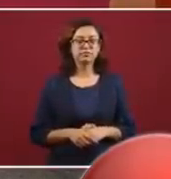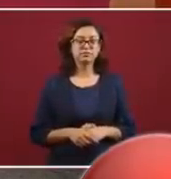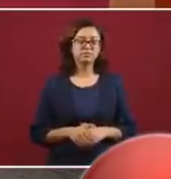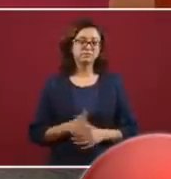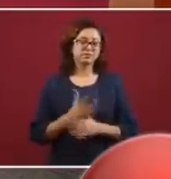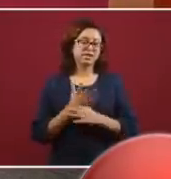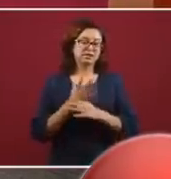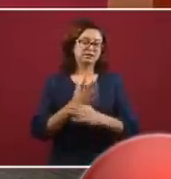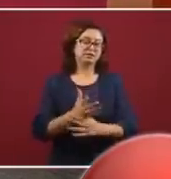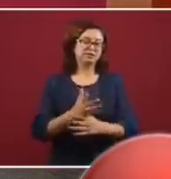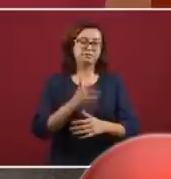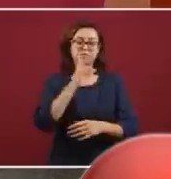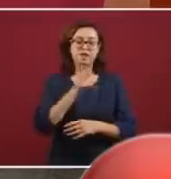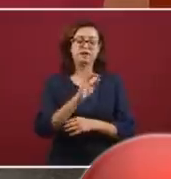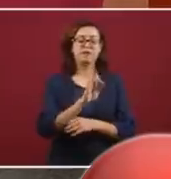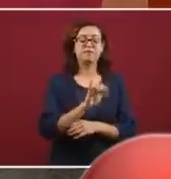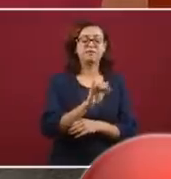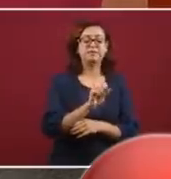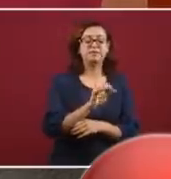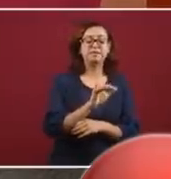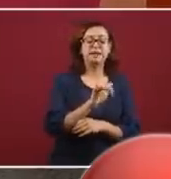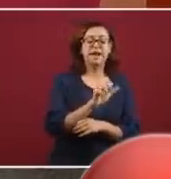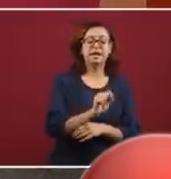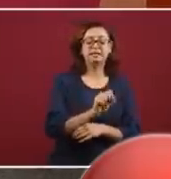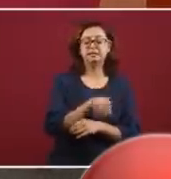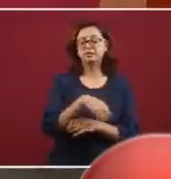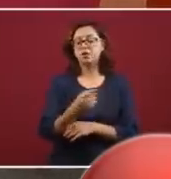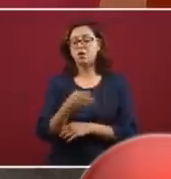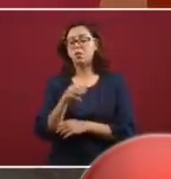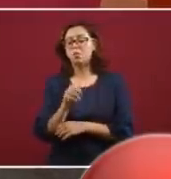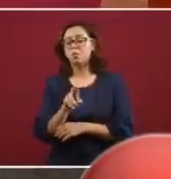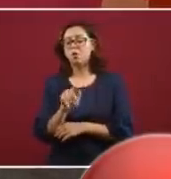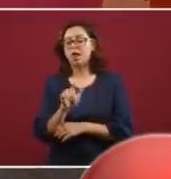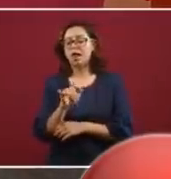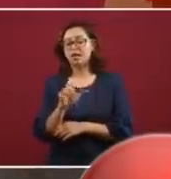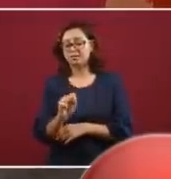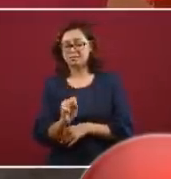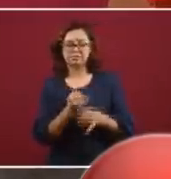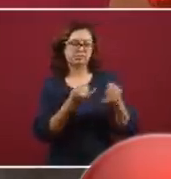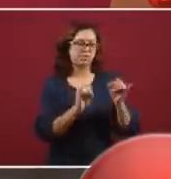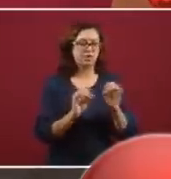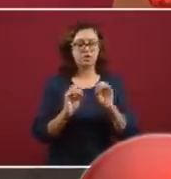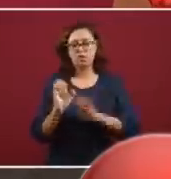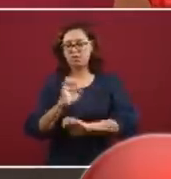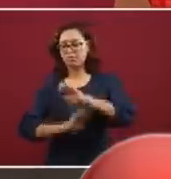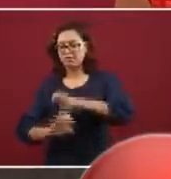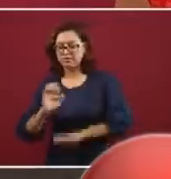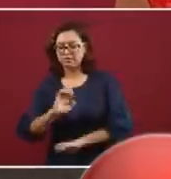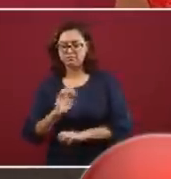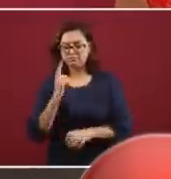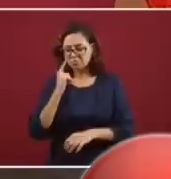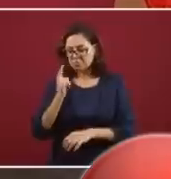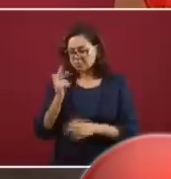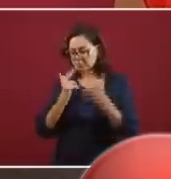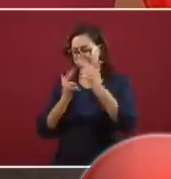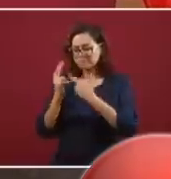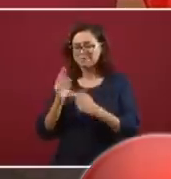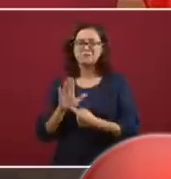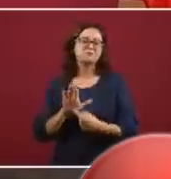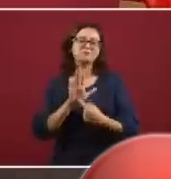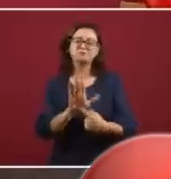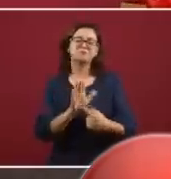técnicamente, y demostramos, o mejor dicho, se comprobó que no es